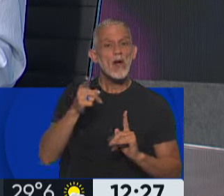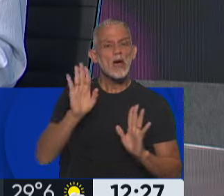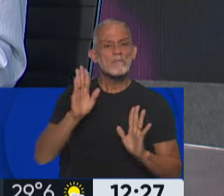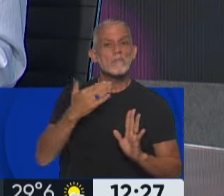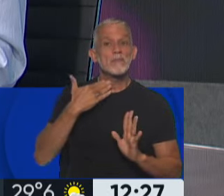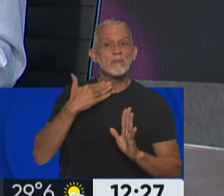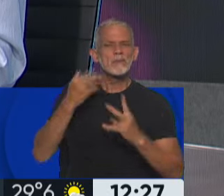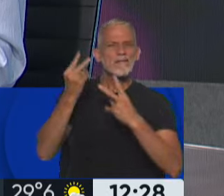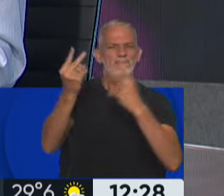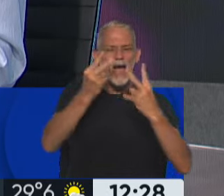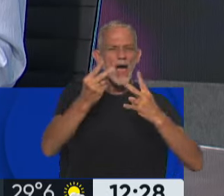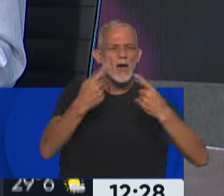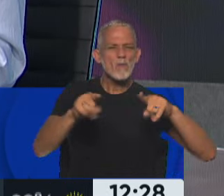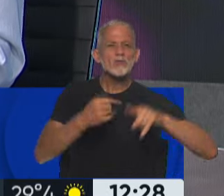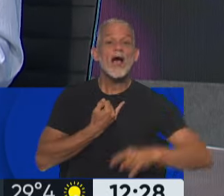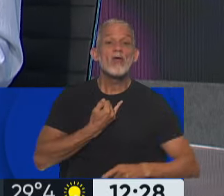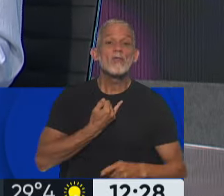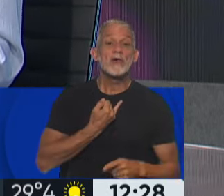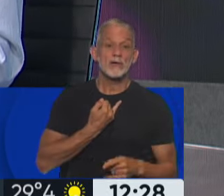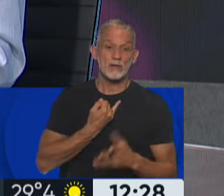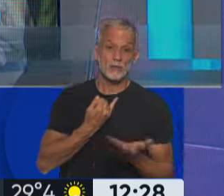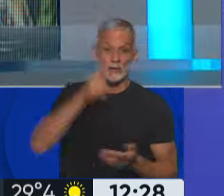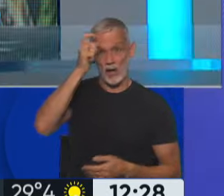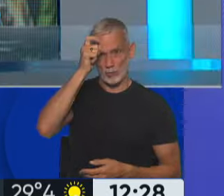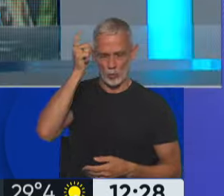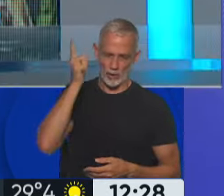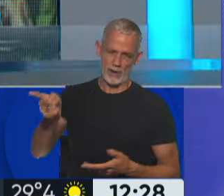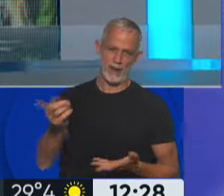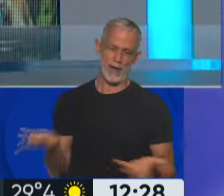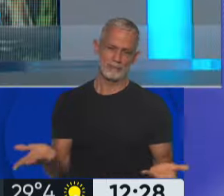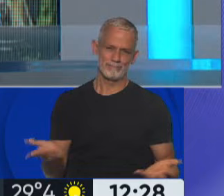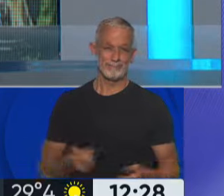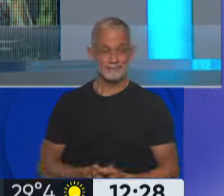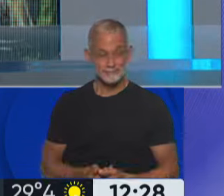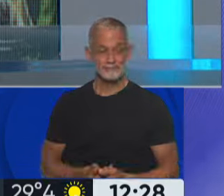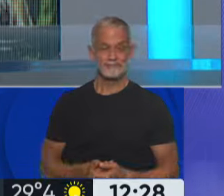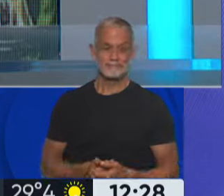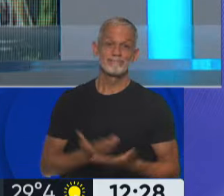una gira internacional con su música dónde a Turquía a Turquía Ahí estamos qué le vamos a bien